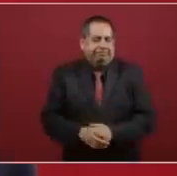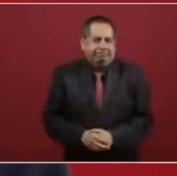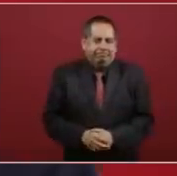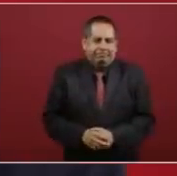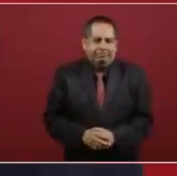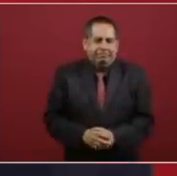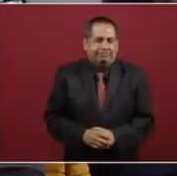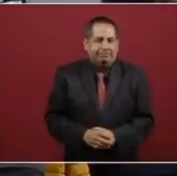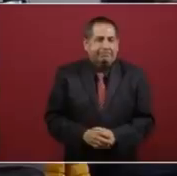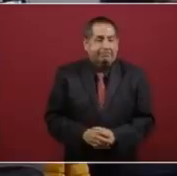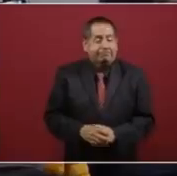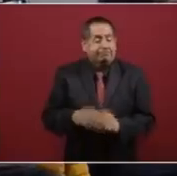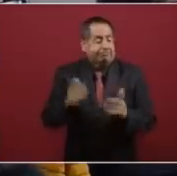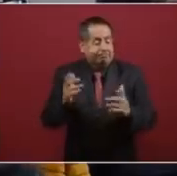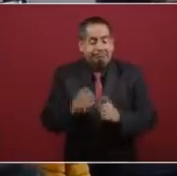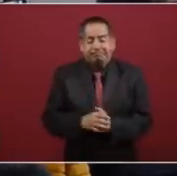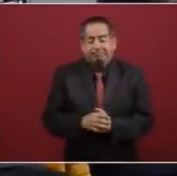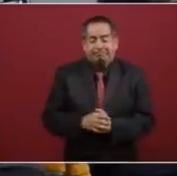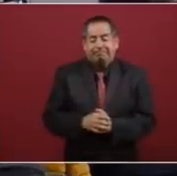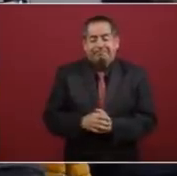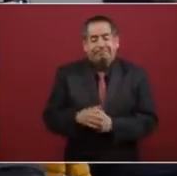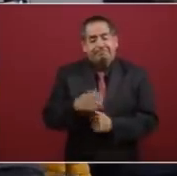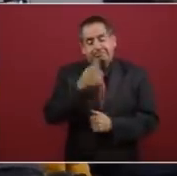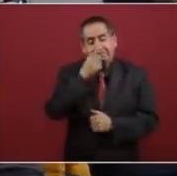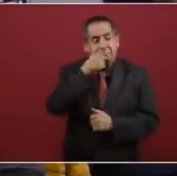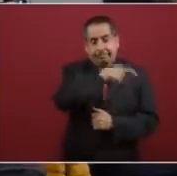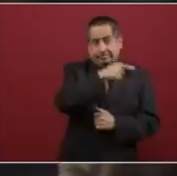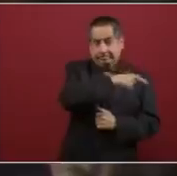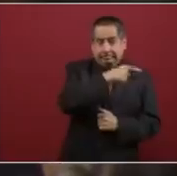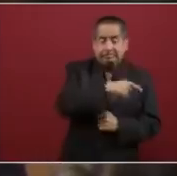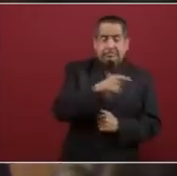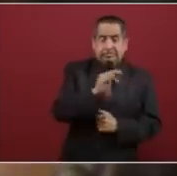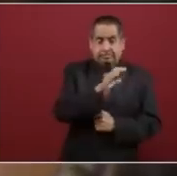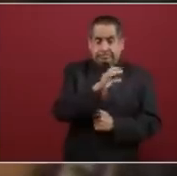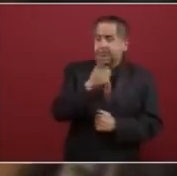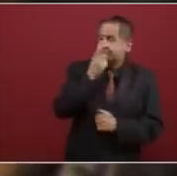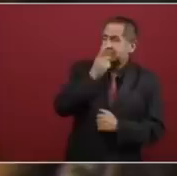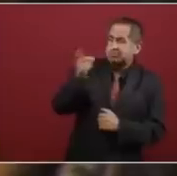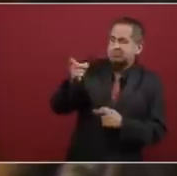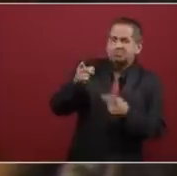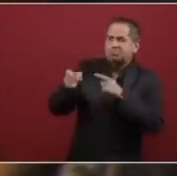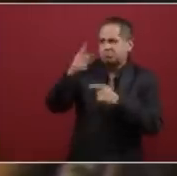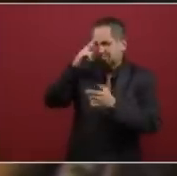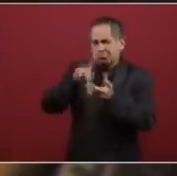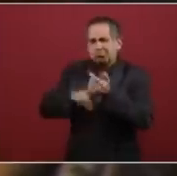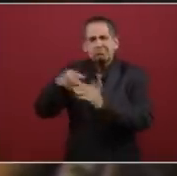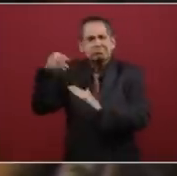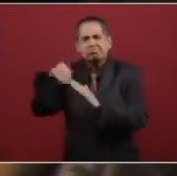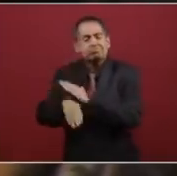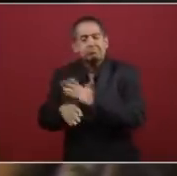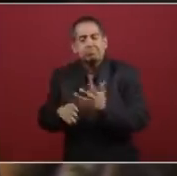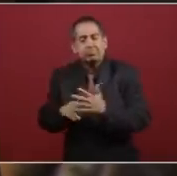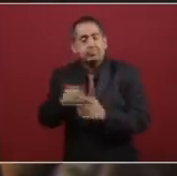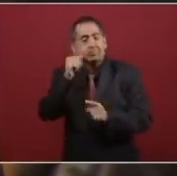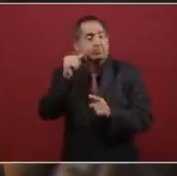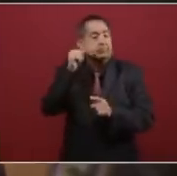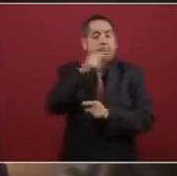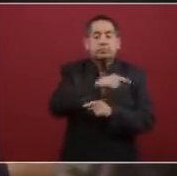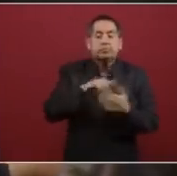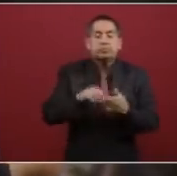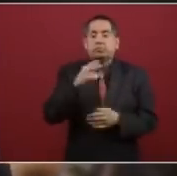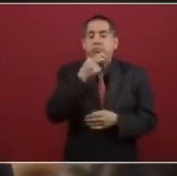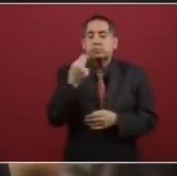Dijo que iba a afectar el ecosistema de México. Y igual ayer Jaime Bonilla abandonó lo que es